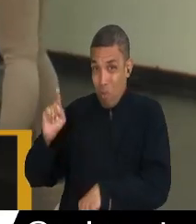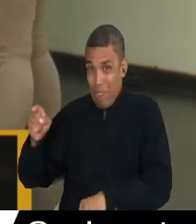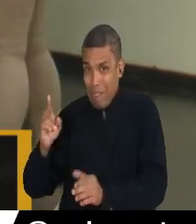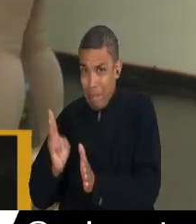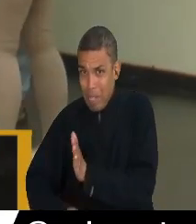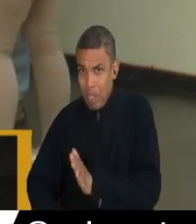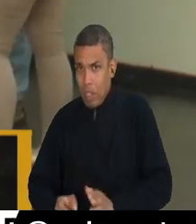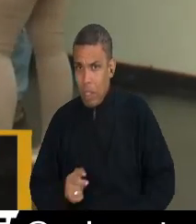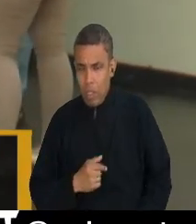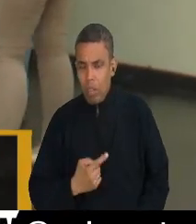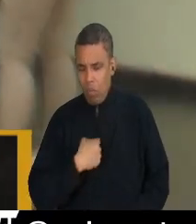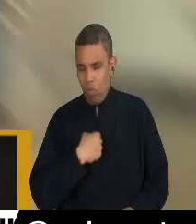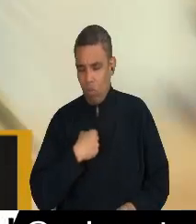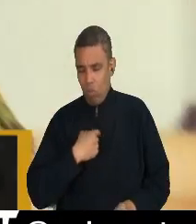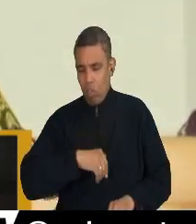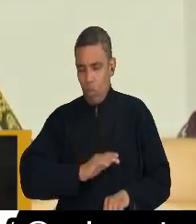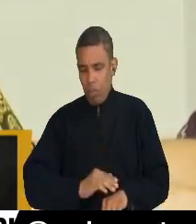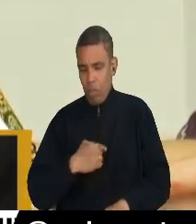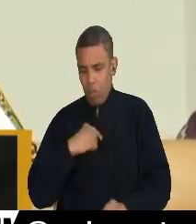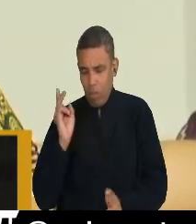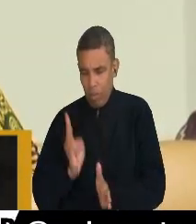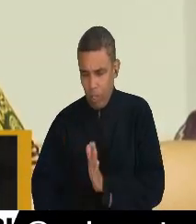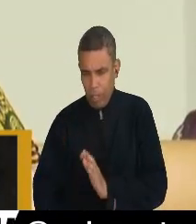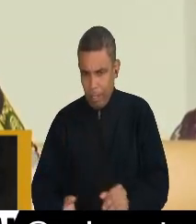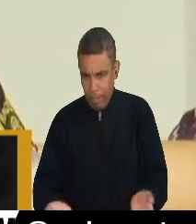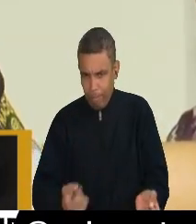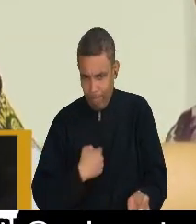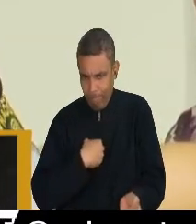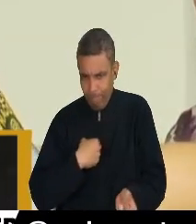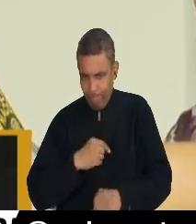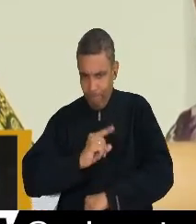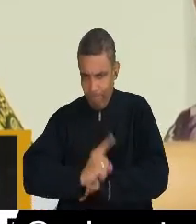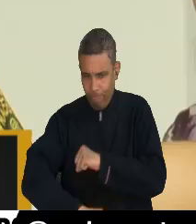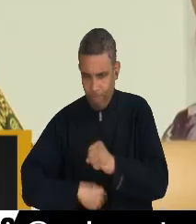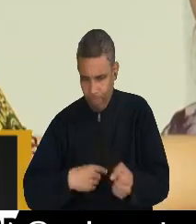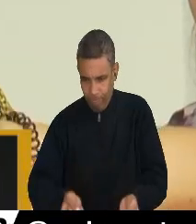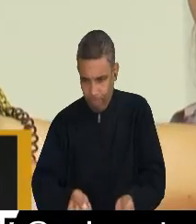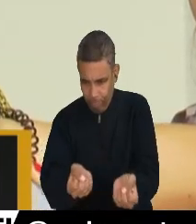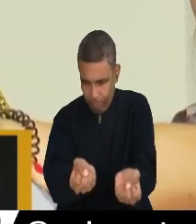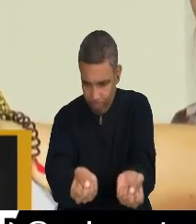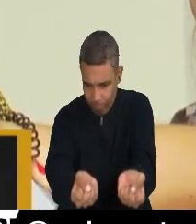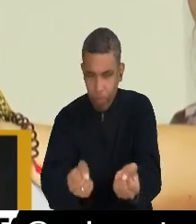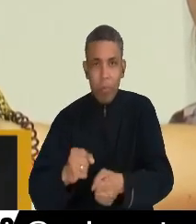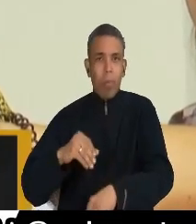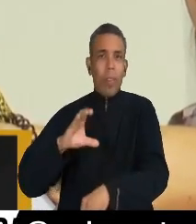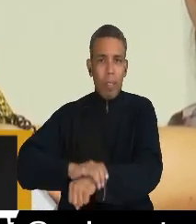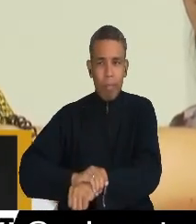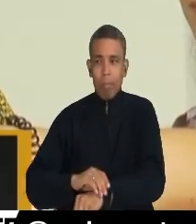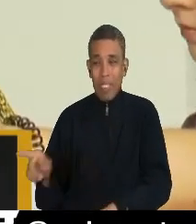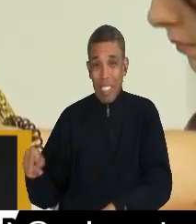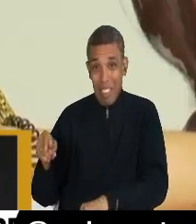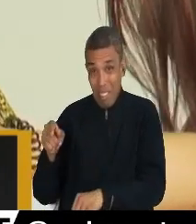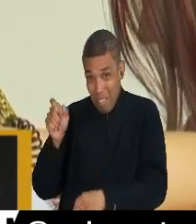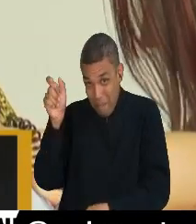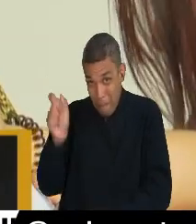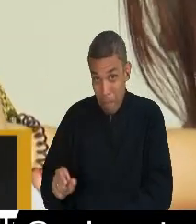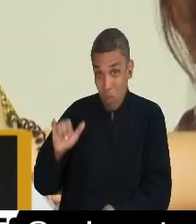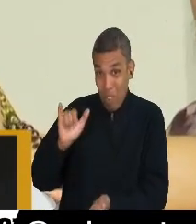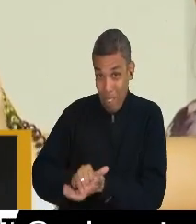presentaba antecedentes judiciales. Esta persona pues fue entregada a la fiscalía y fue llevada a una